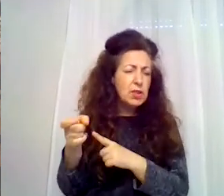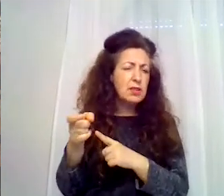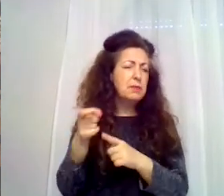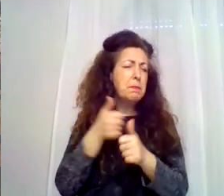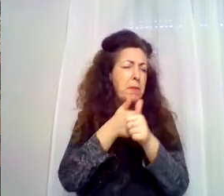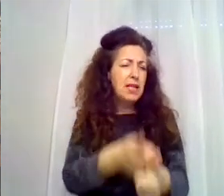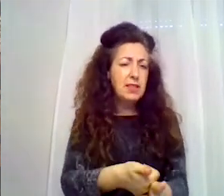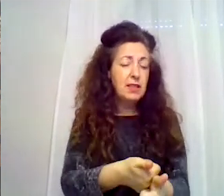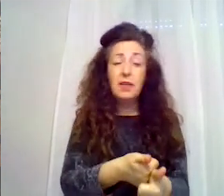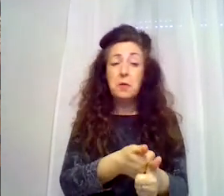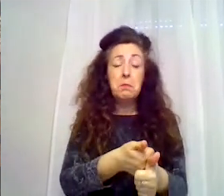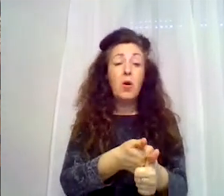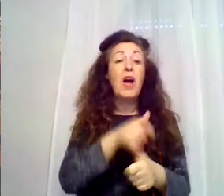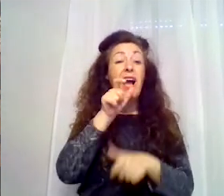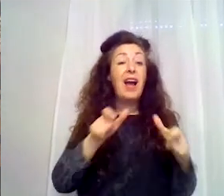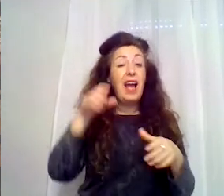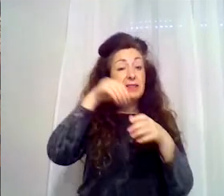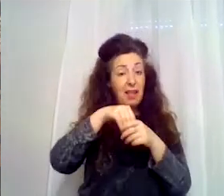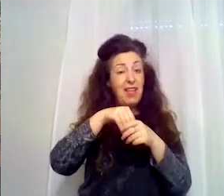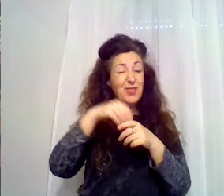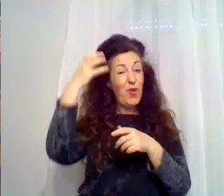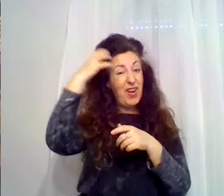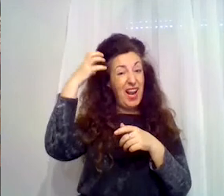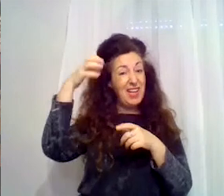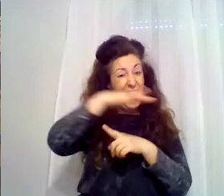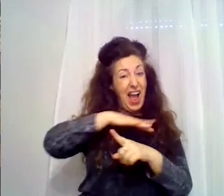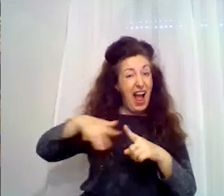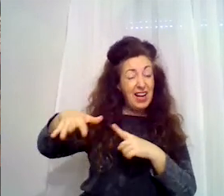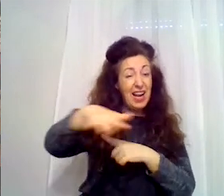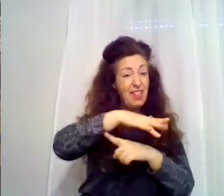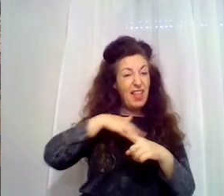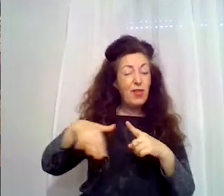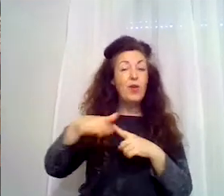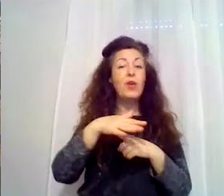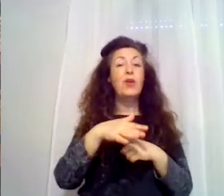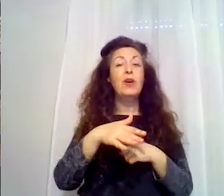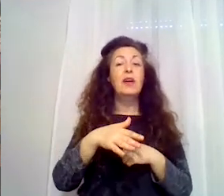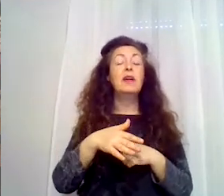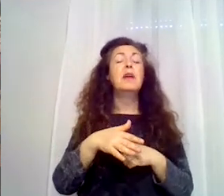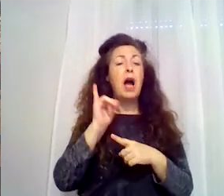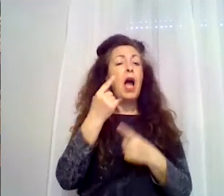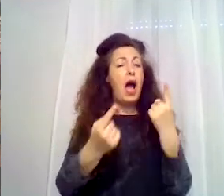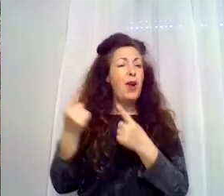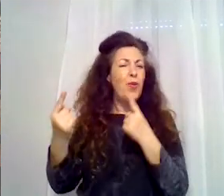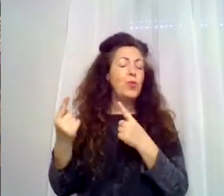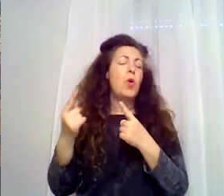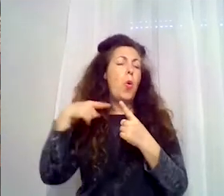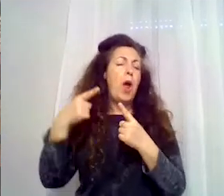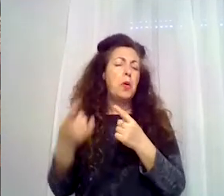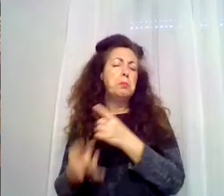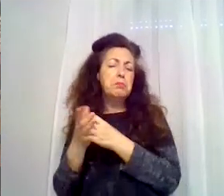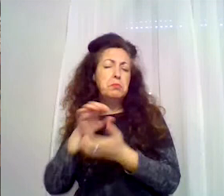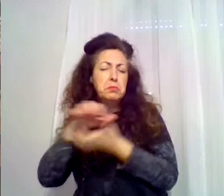gente alrededor de la corte, alrededor de la reina, como Babington, por ejemplo, que luego montó un complot y fue un